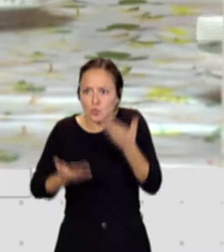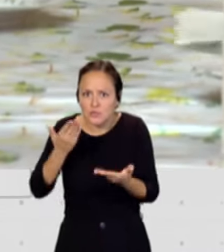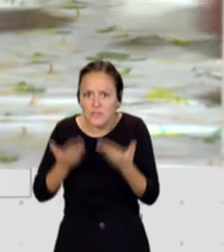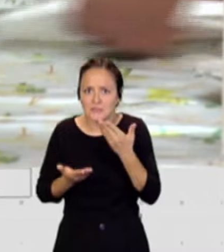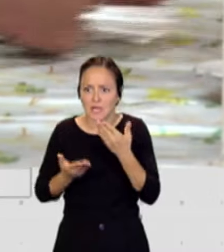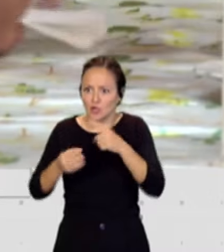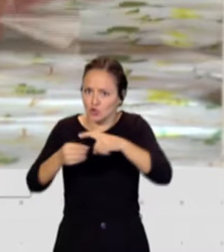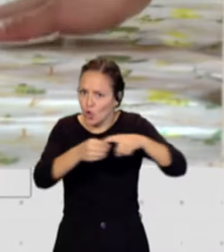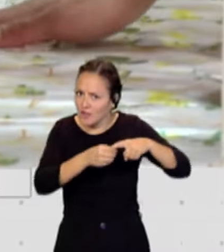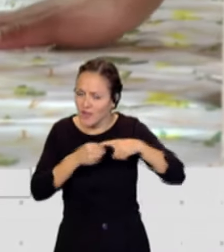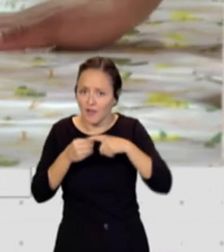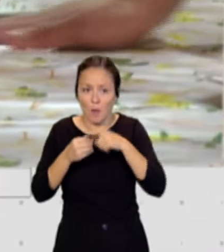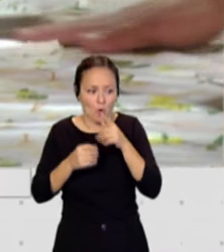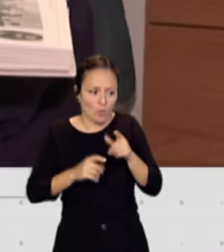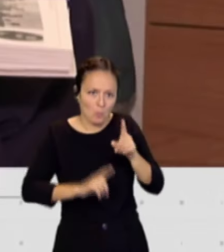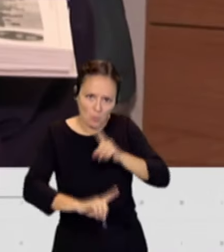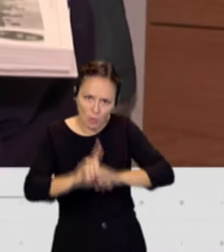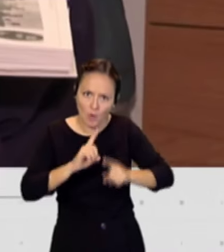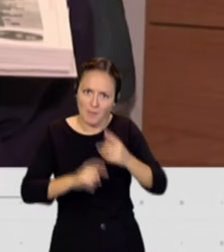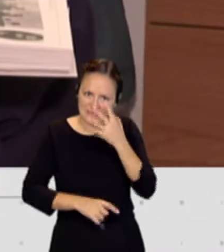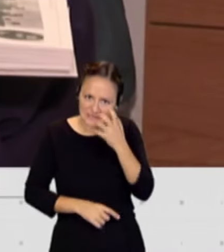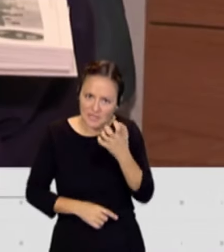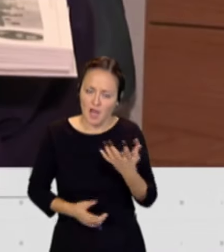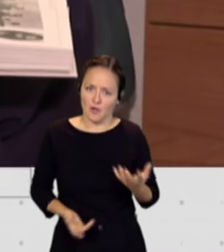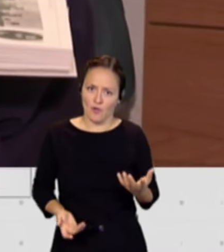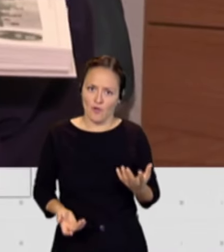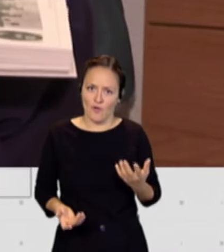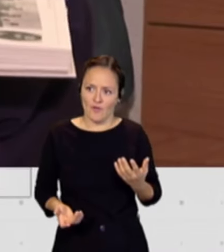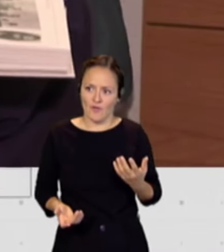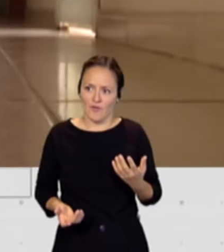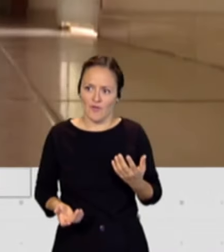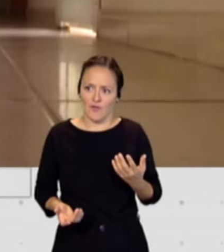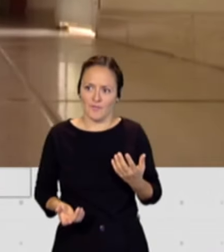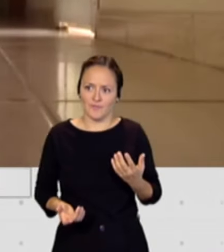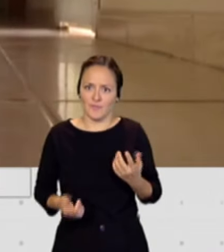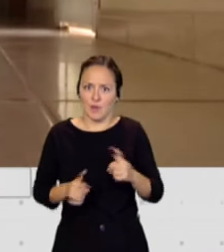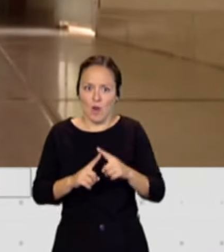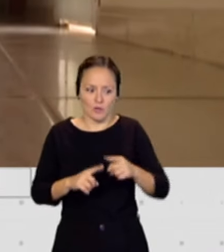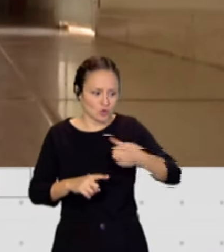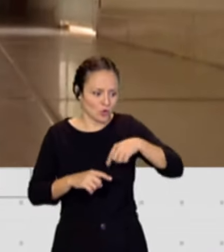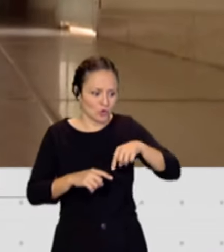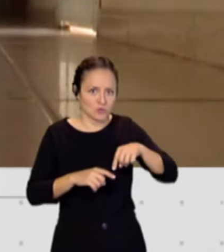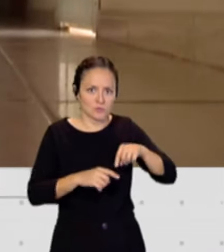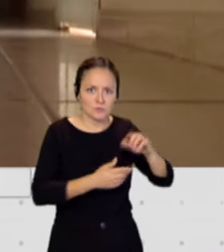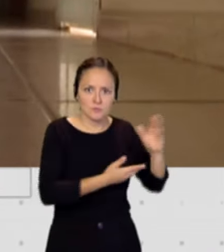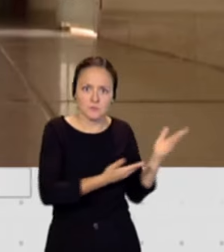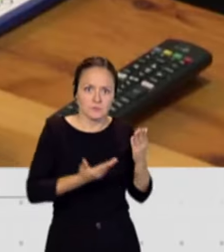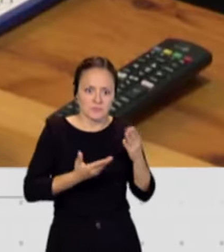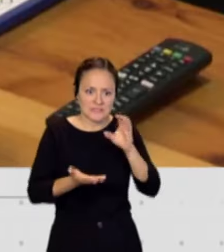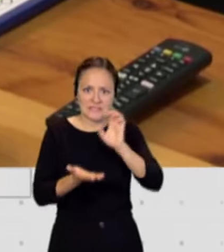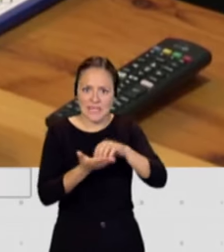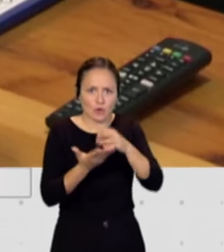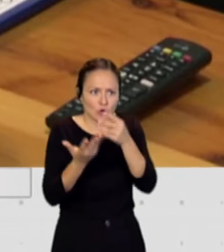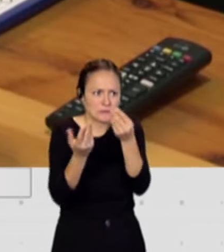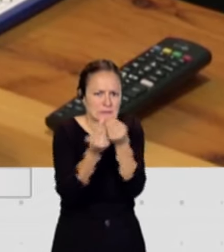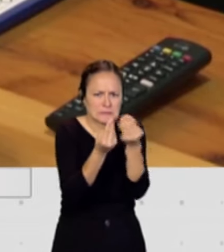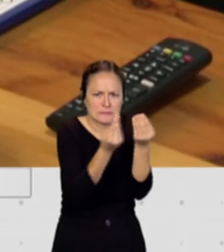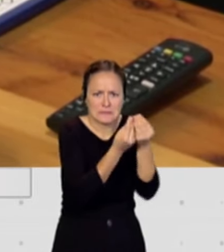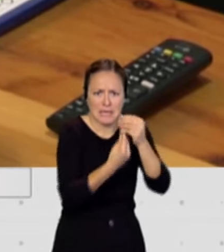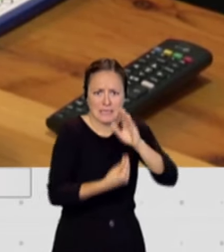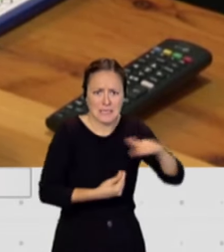en un problema tan serio como es el de no poder no tener capacidad para acoger a todos los eh menores no